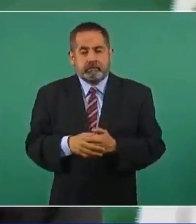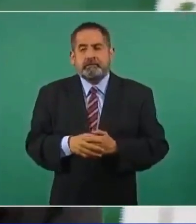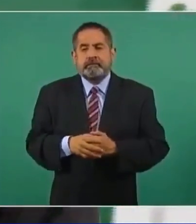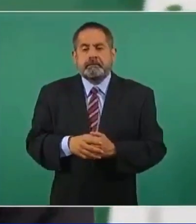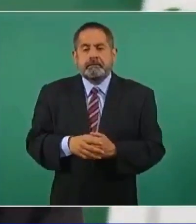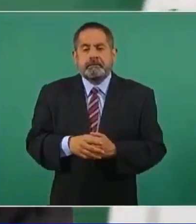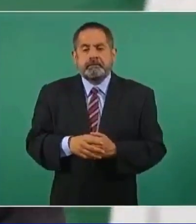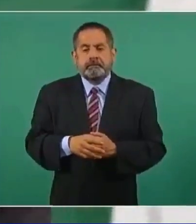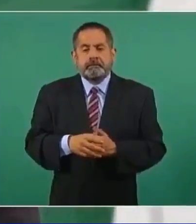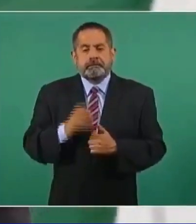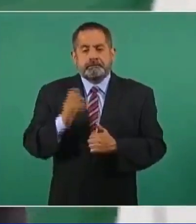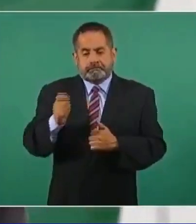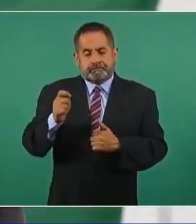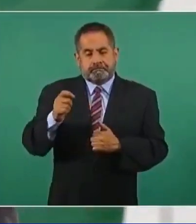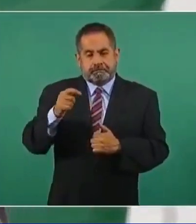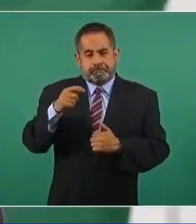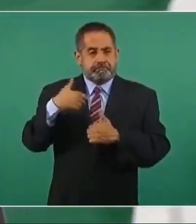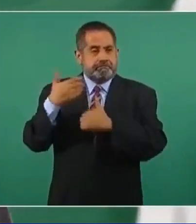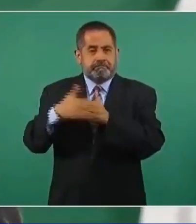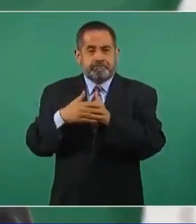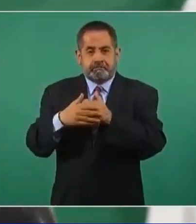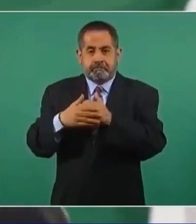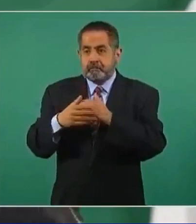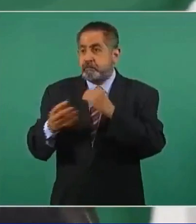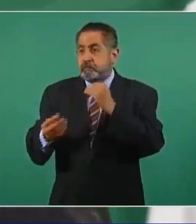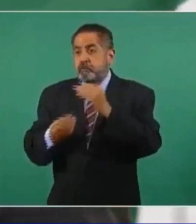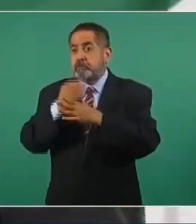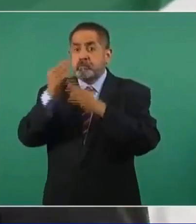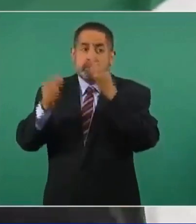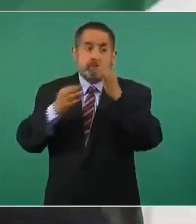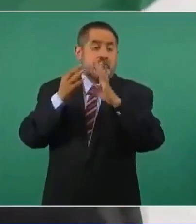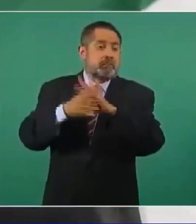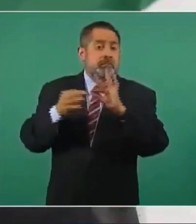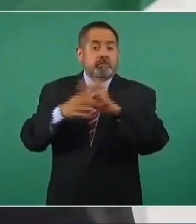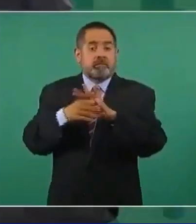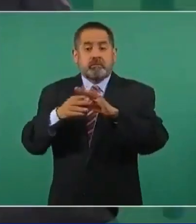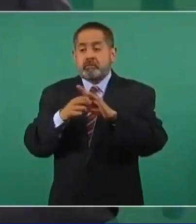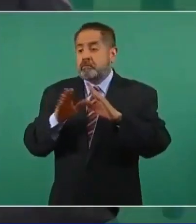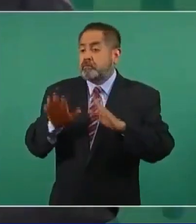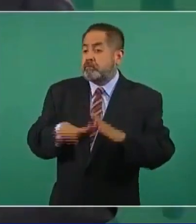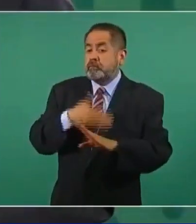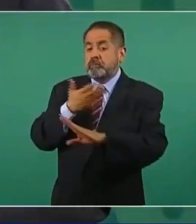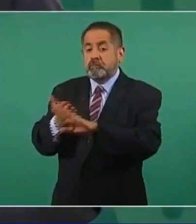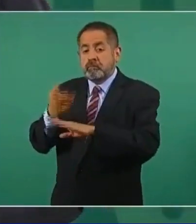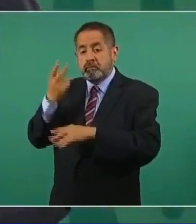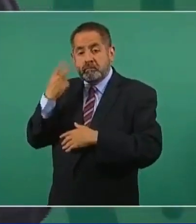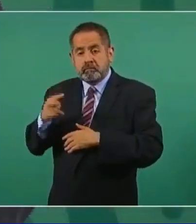que se vaya a crear una campaña en contra de México,